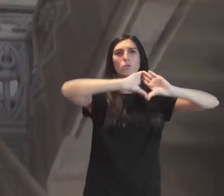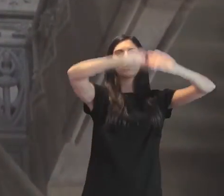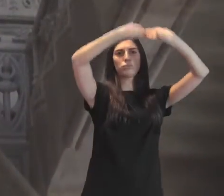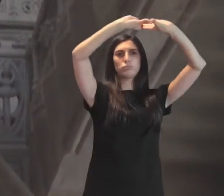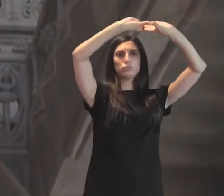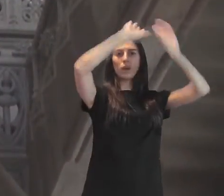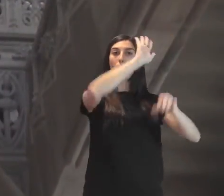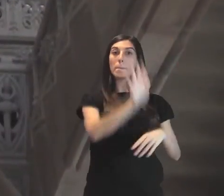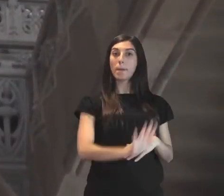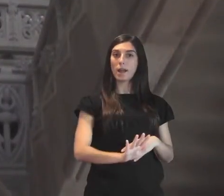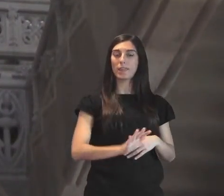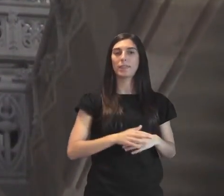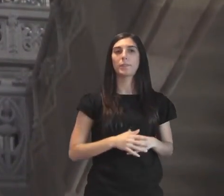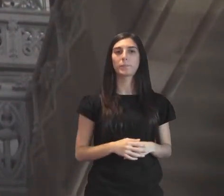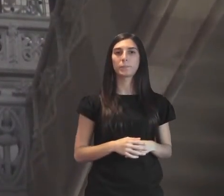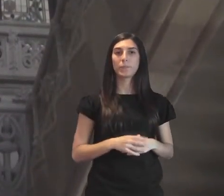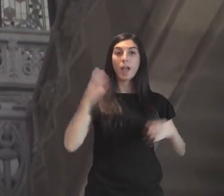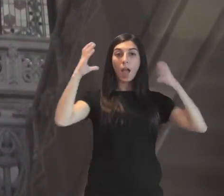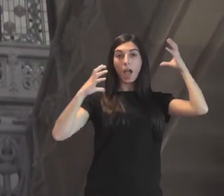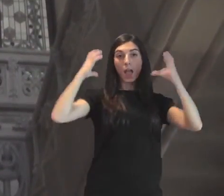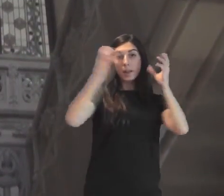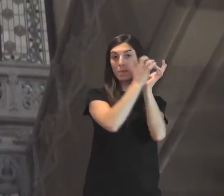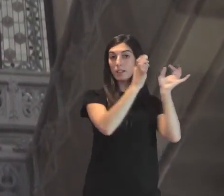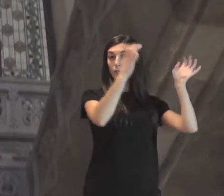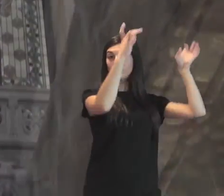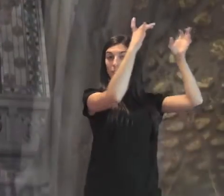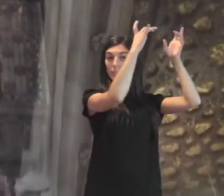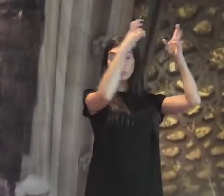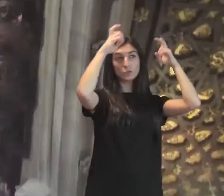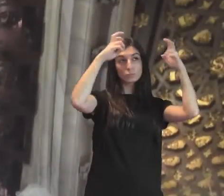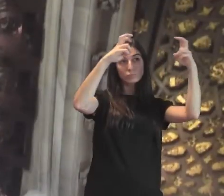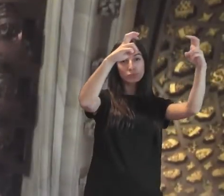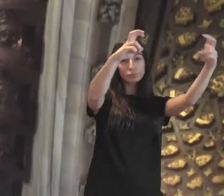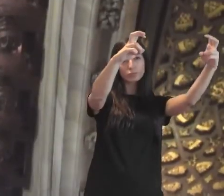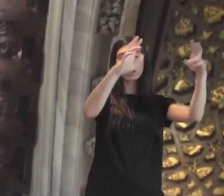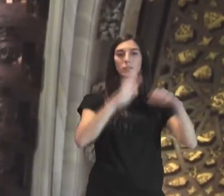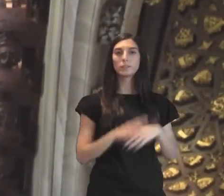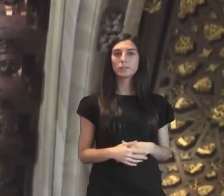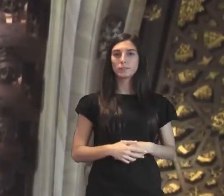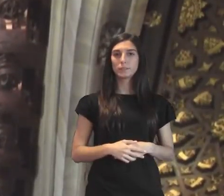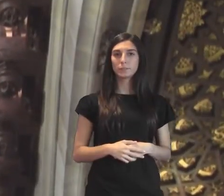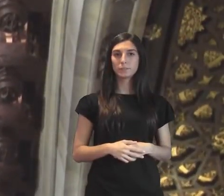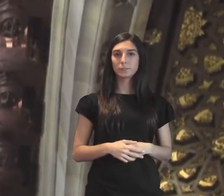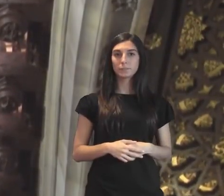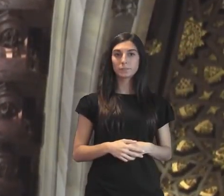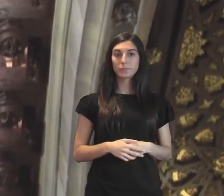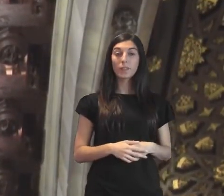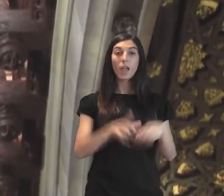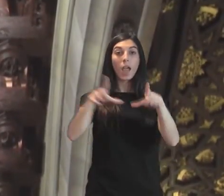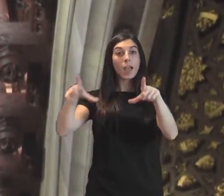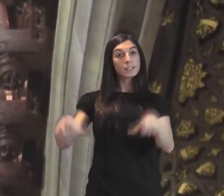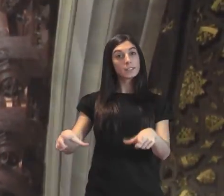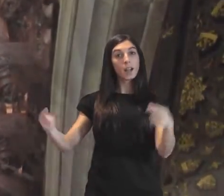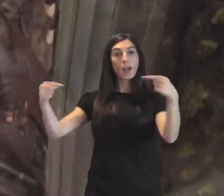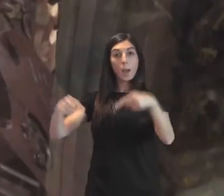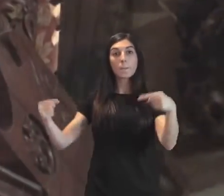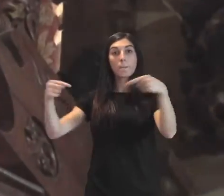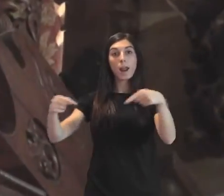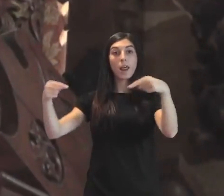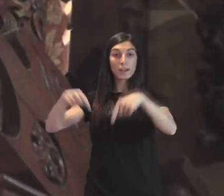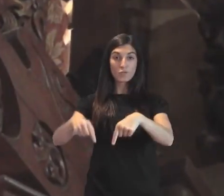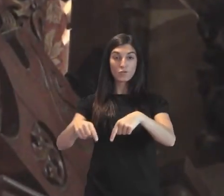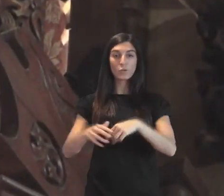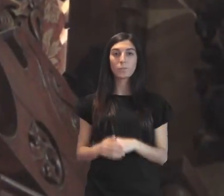cubre con un espectacular artesonado de madera que simula la quilla invertida de un barco, de la que se desprenden figuras